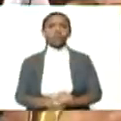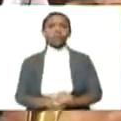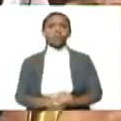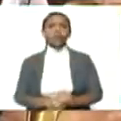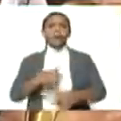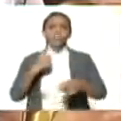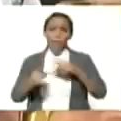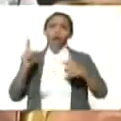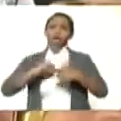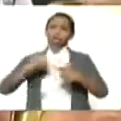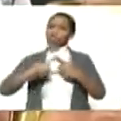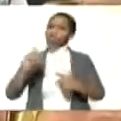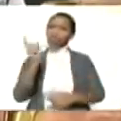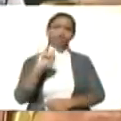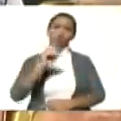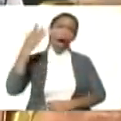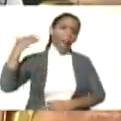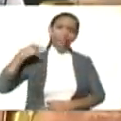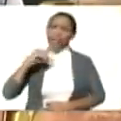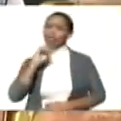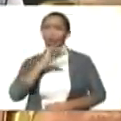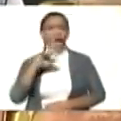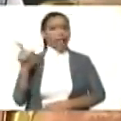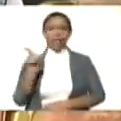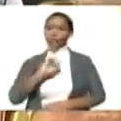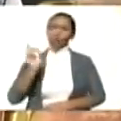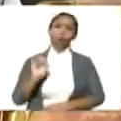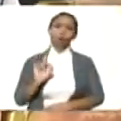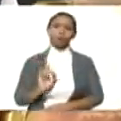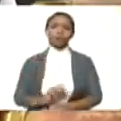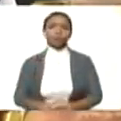Pero para entonces no era así.